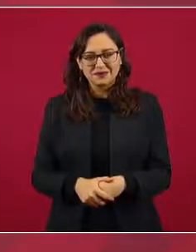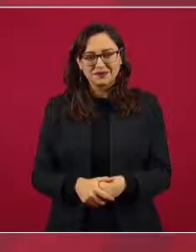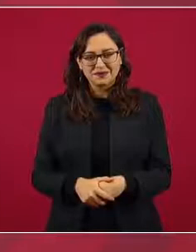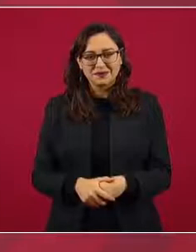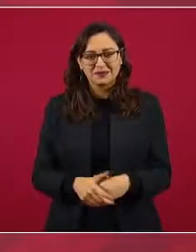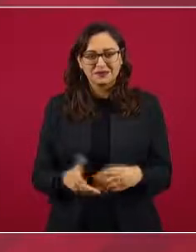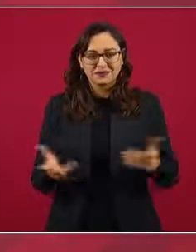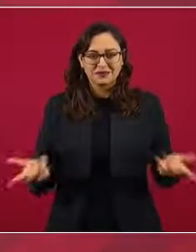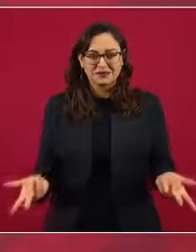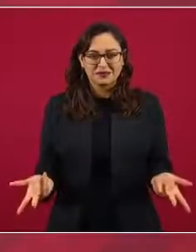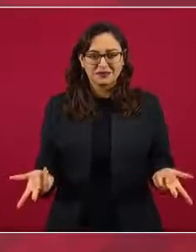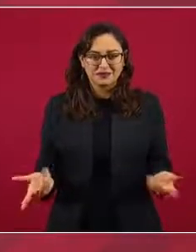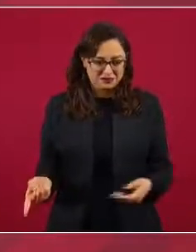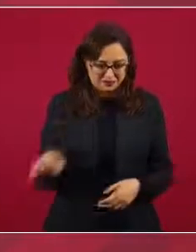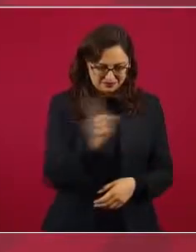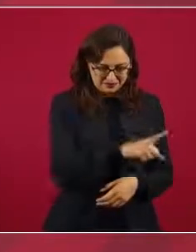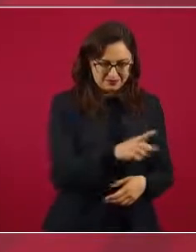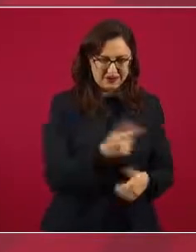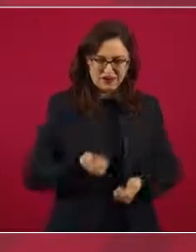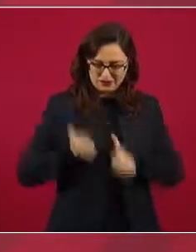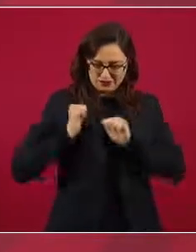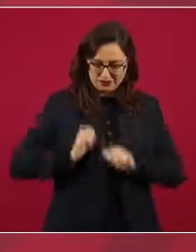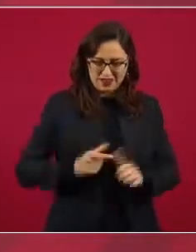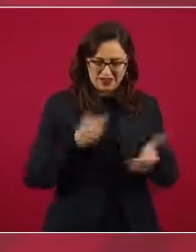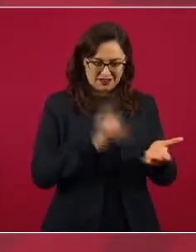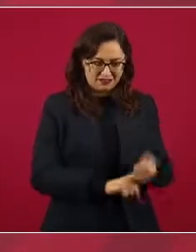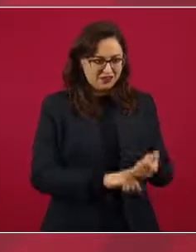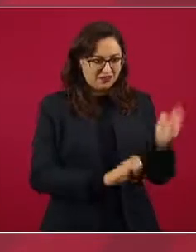el negocio de Odebrecht.